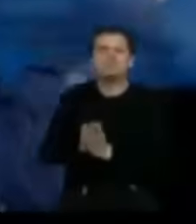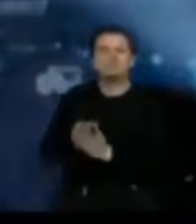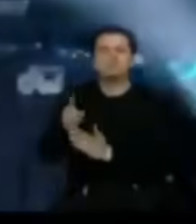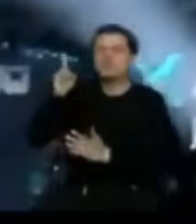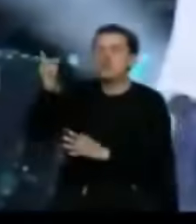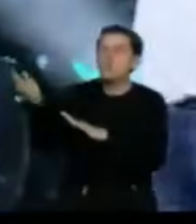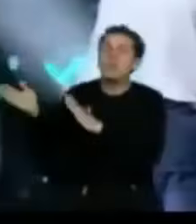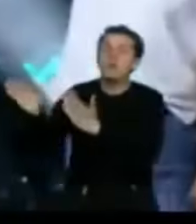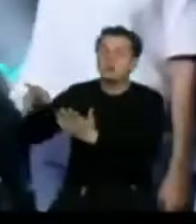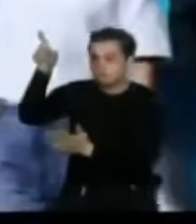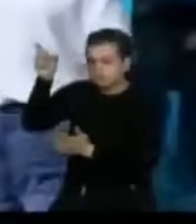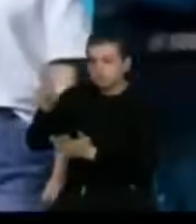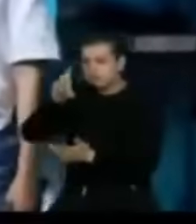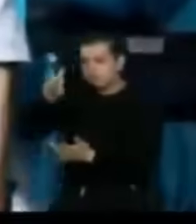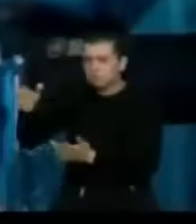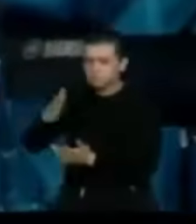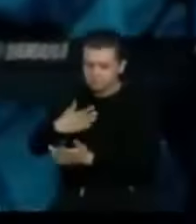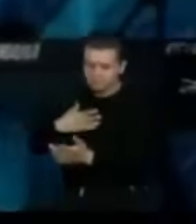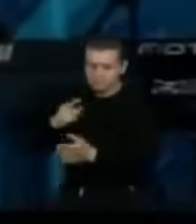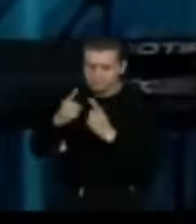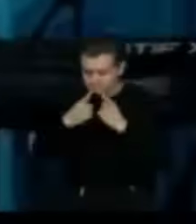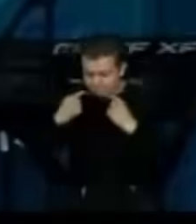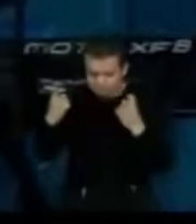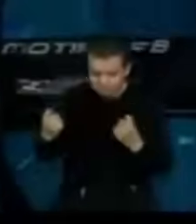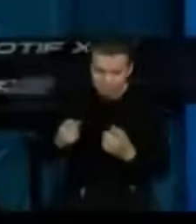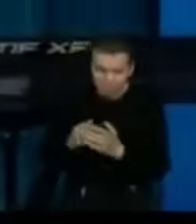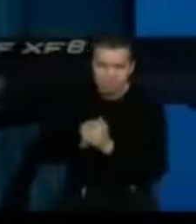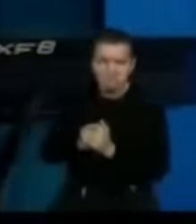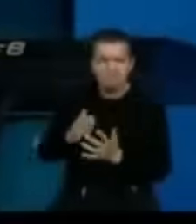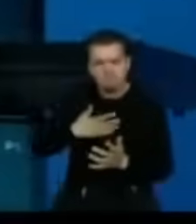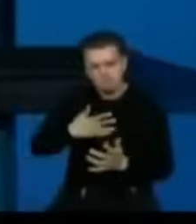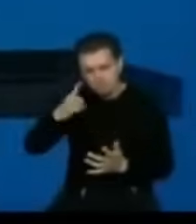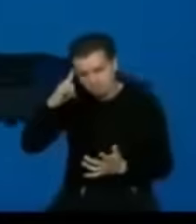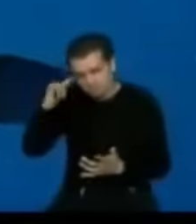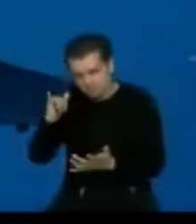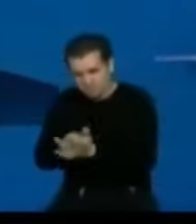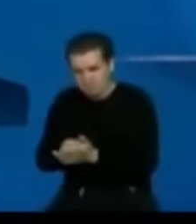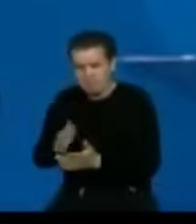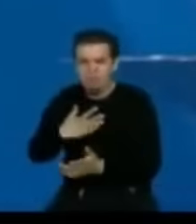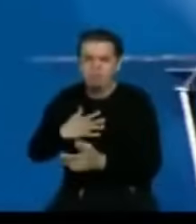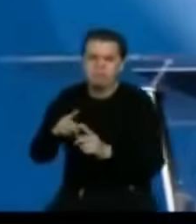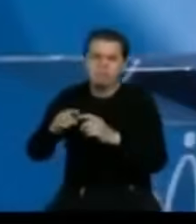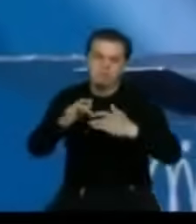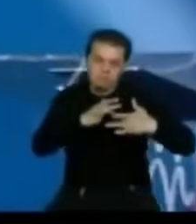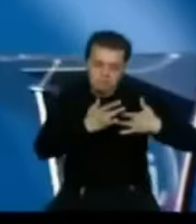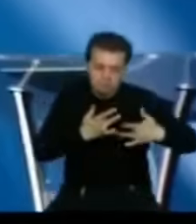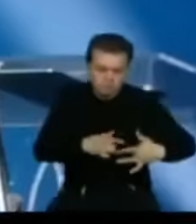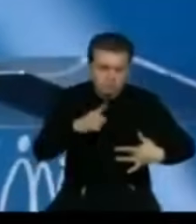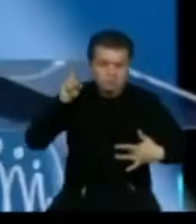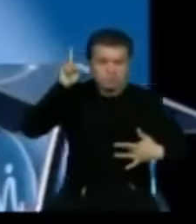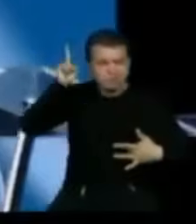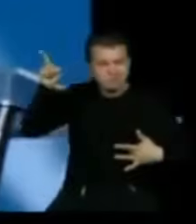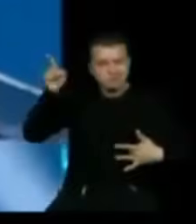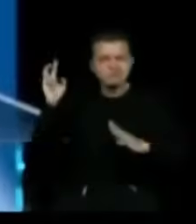tú moriste en la cruz por mi pecado. Yo creo en mi corazón que